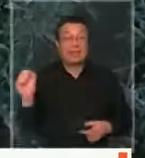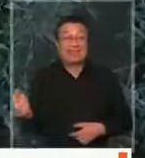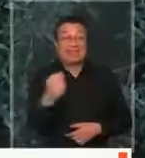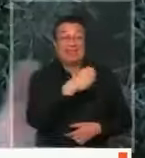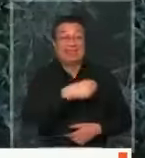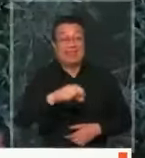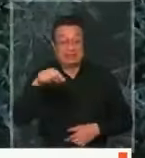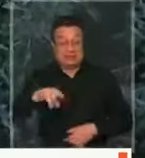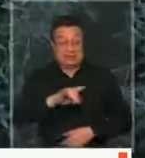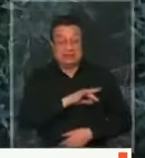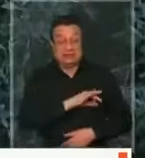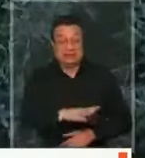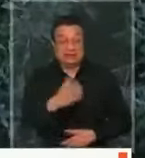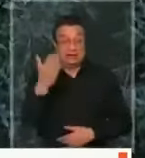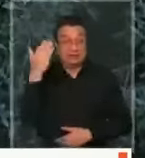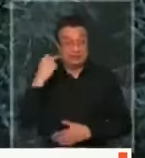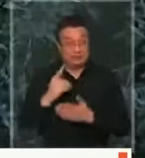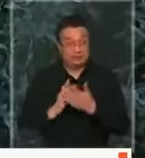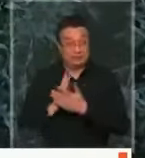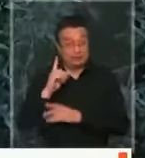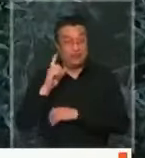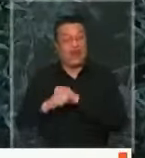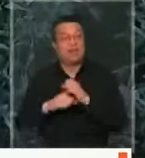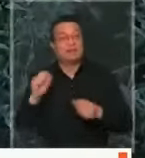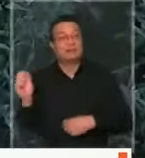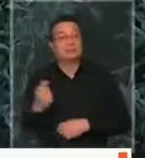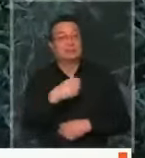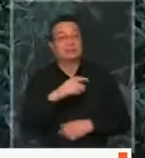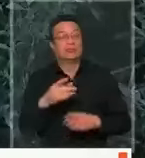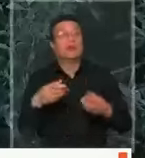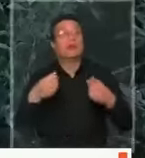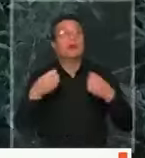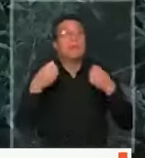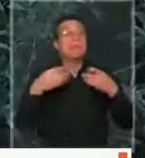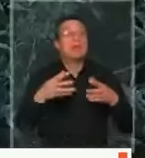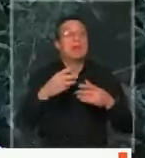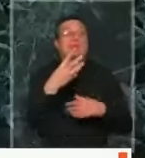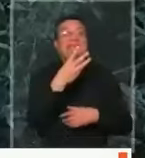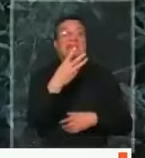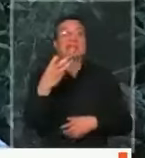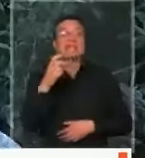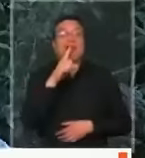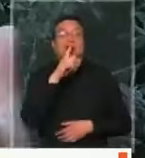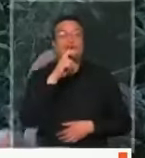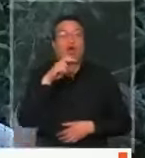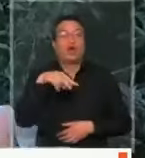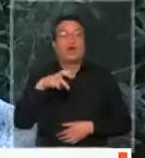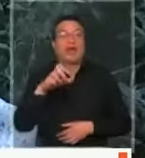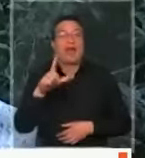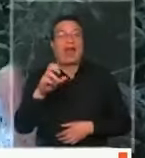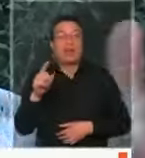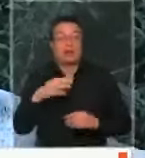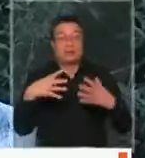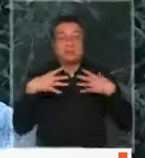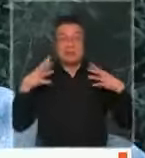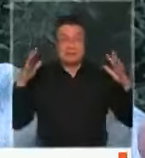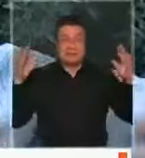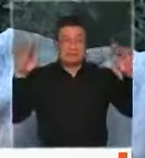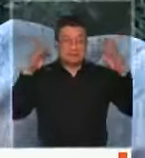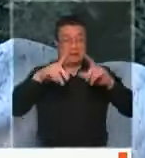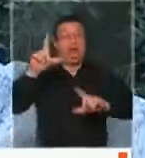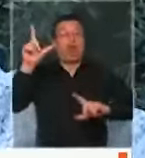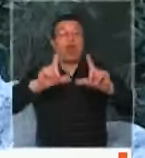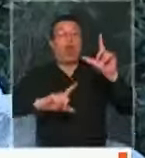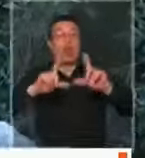ocurrió aquí en Chile a principio de año, tiene una emisión del orden de 300 toneladas. Y un evento mucho más masivo como un